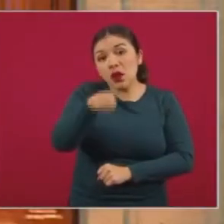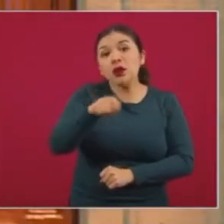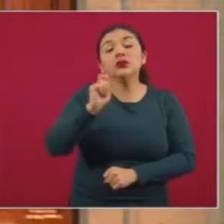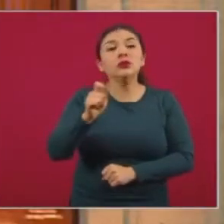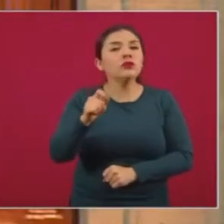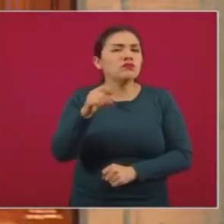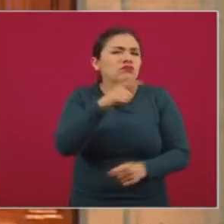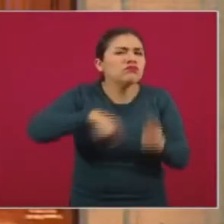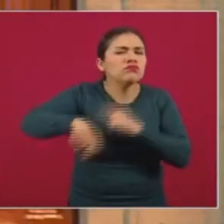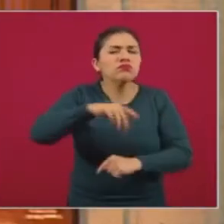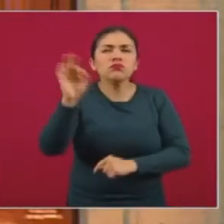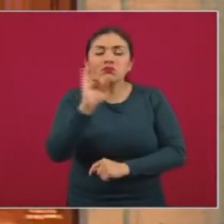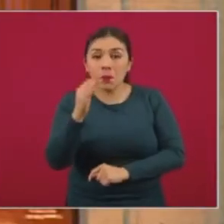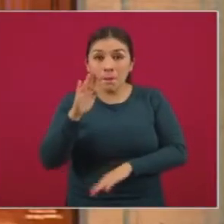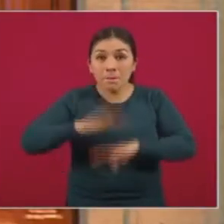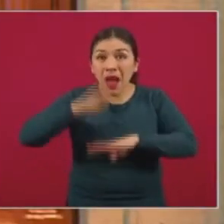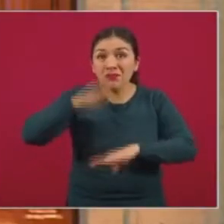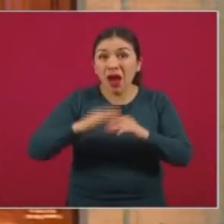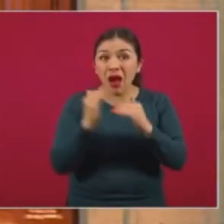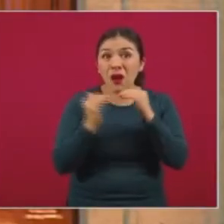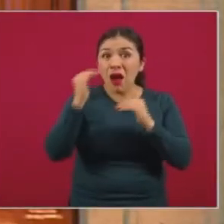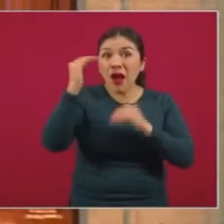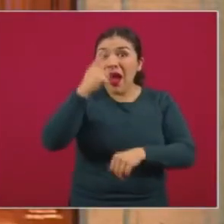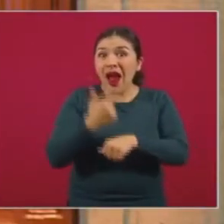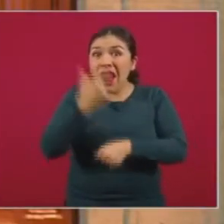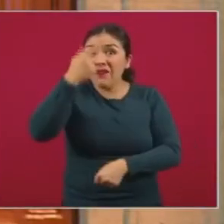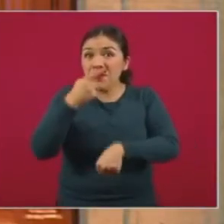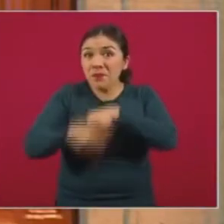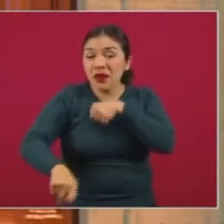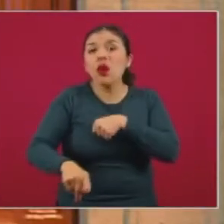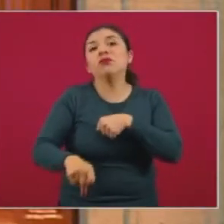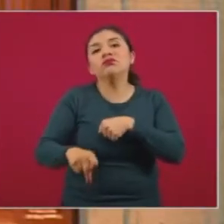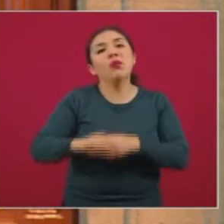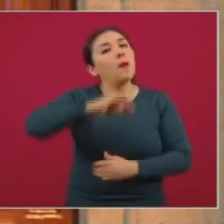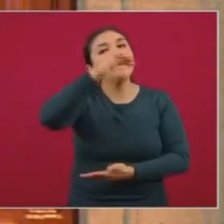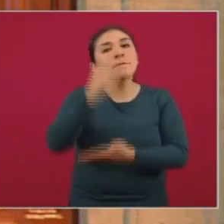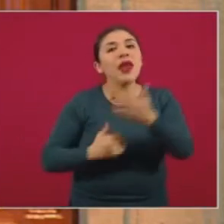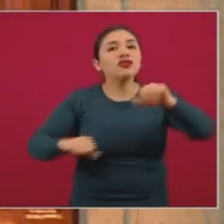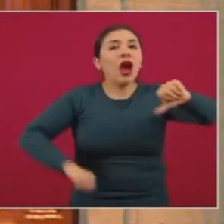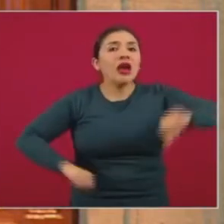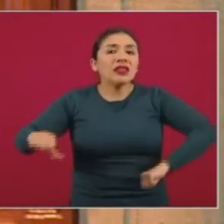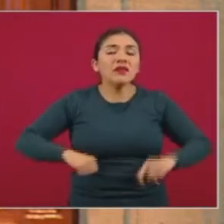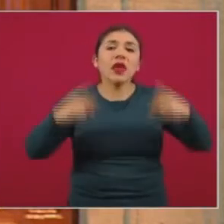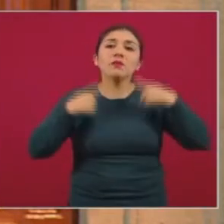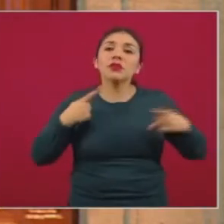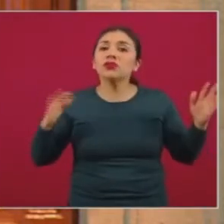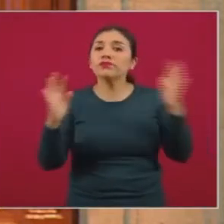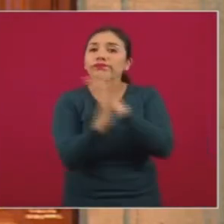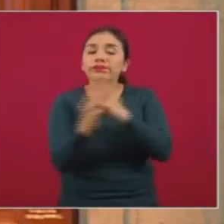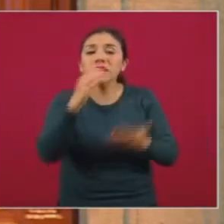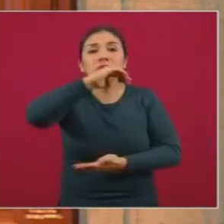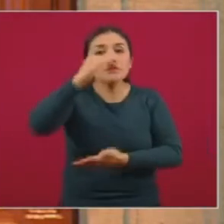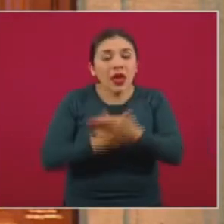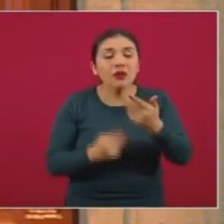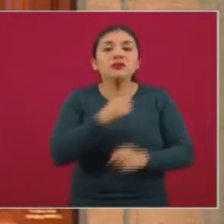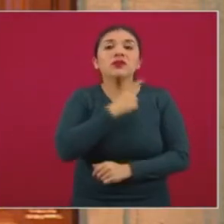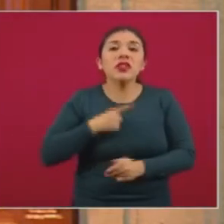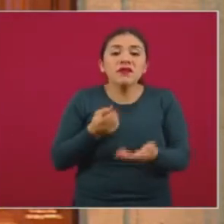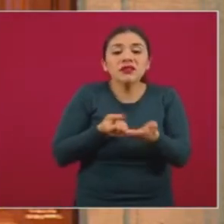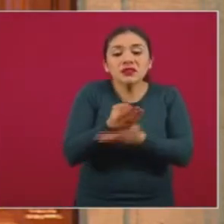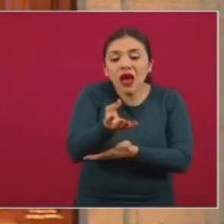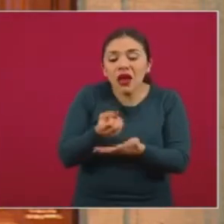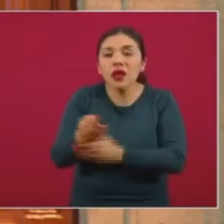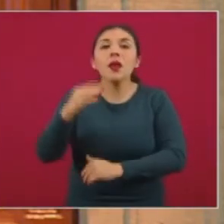general, mientras más alto el nivel de riesgo, pues bueno, menor debe de ser la movilidad, menor deben de ser